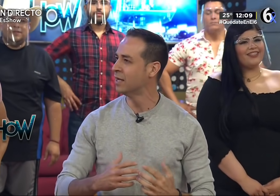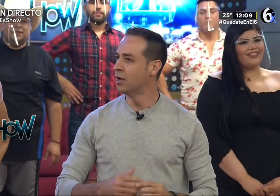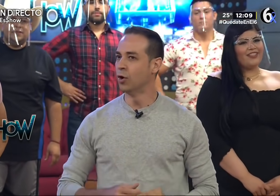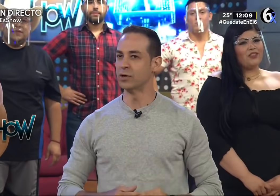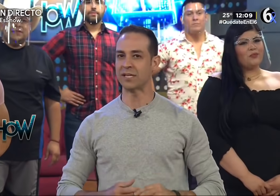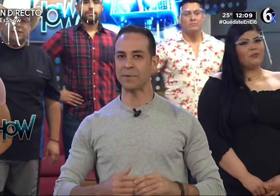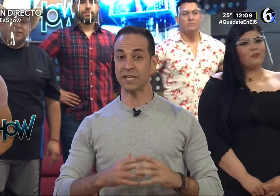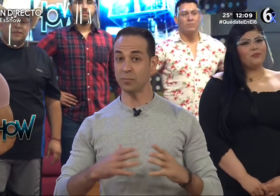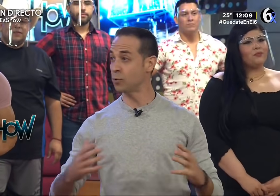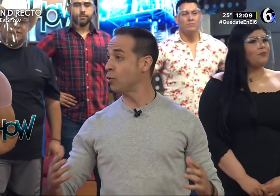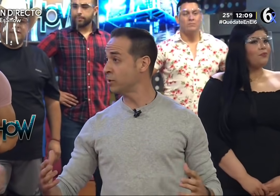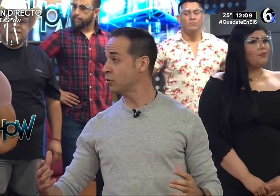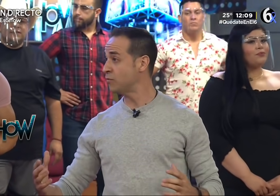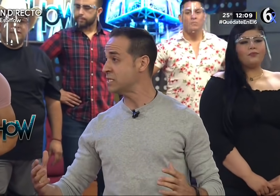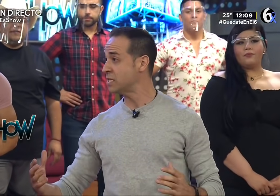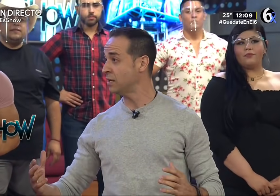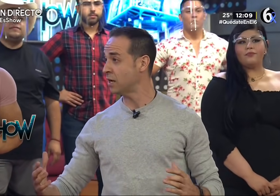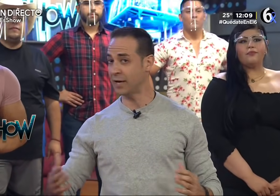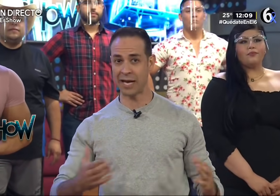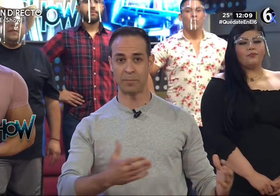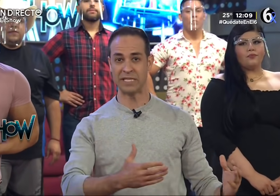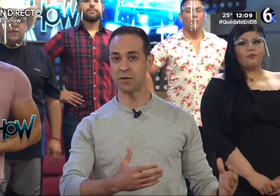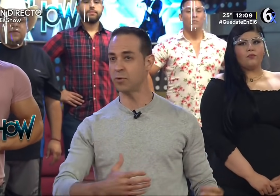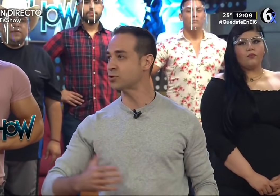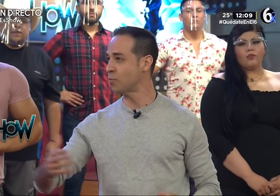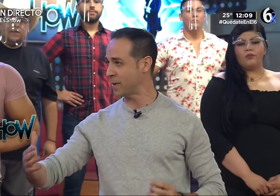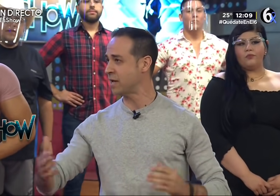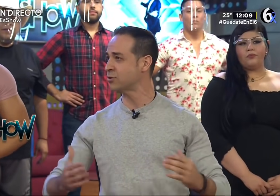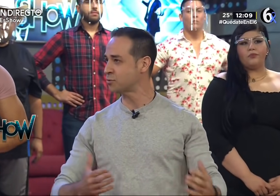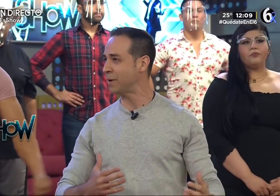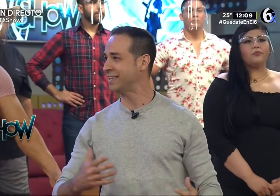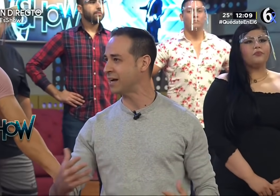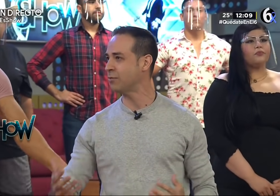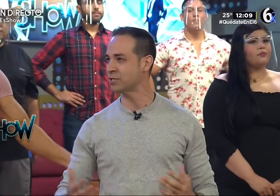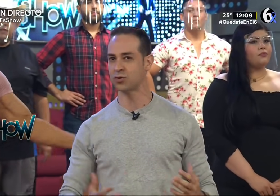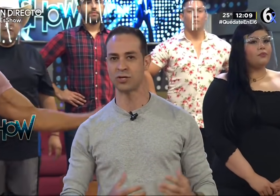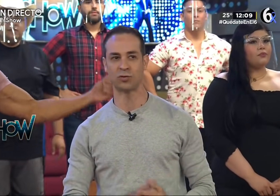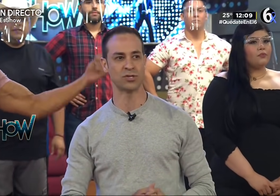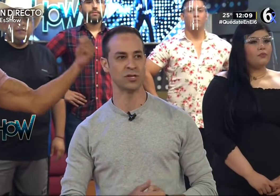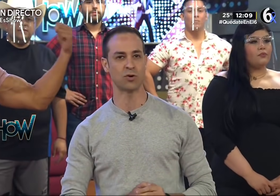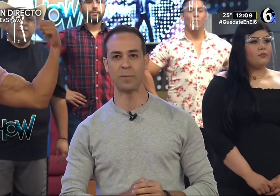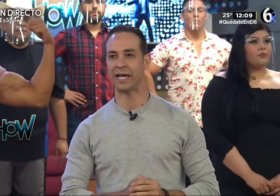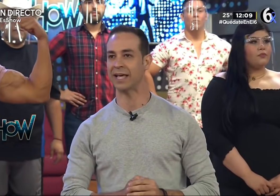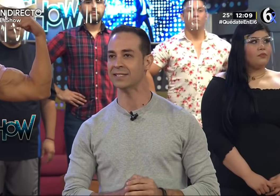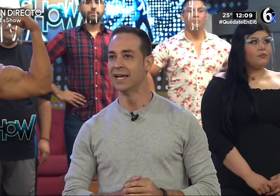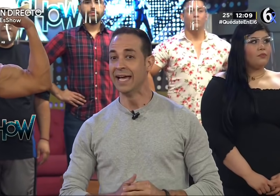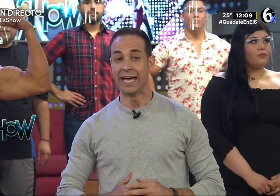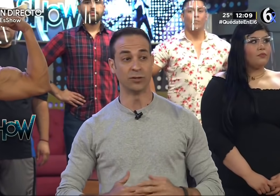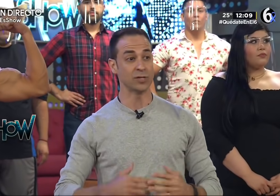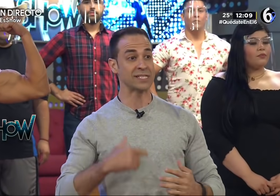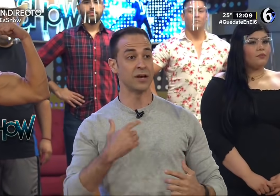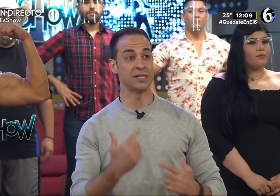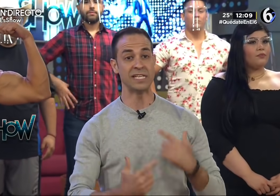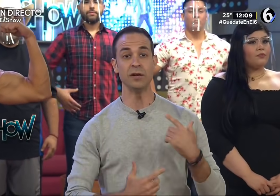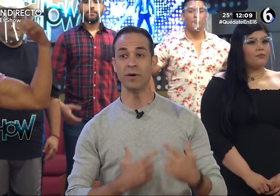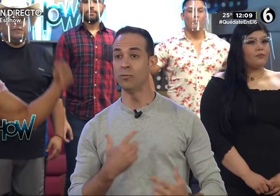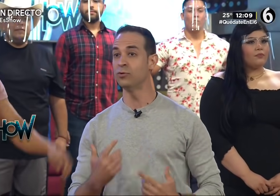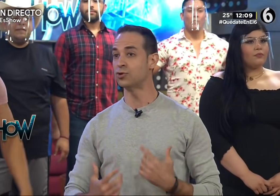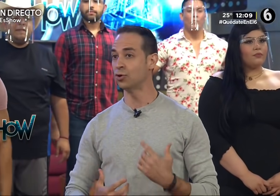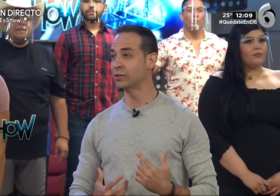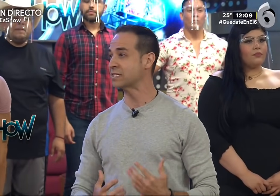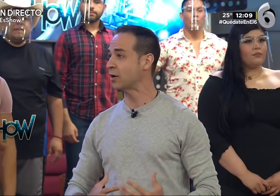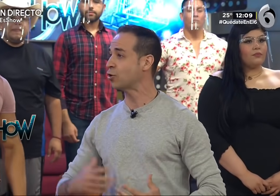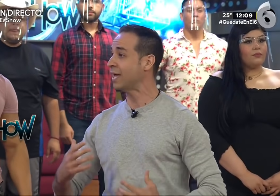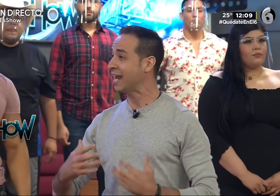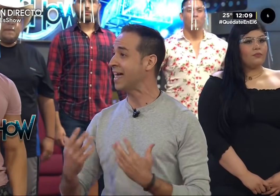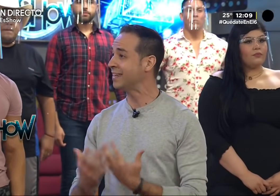deprimida o está pasando por un momento difícil, ya ve que al principio mis compañeros platicábamos de sus situaciones complicadas, entonces sirve